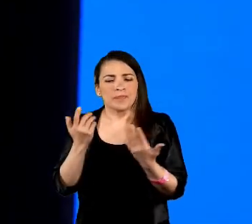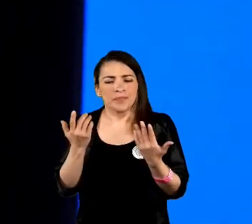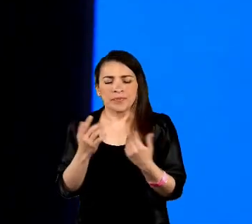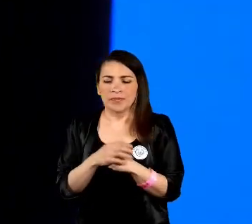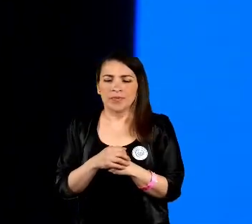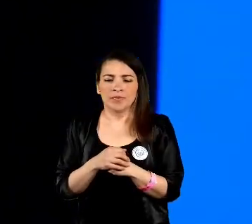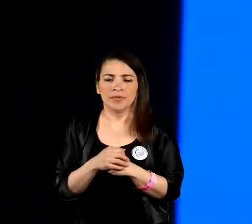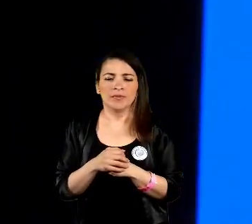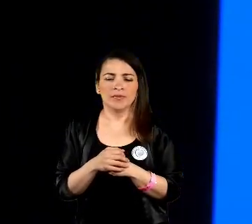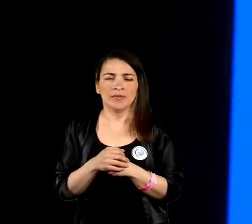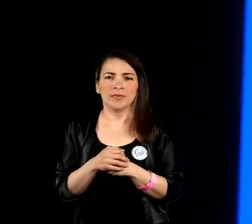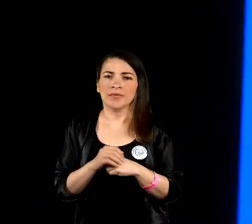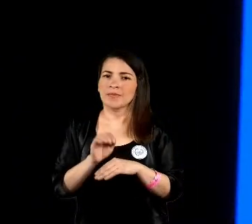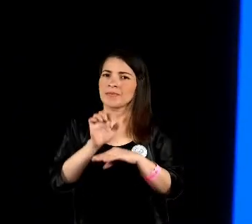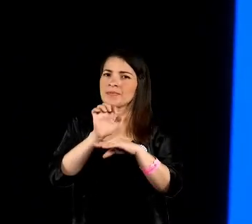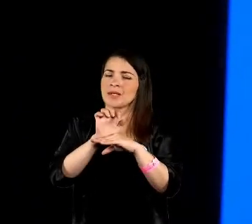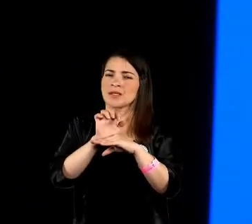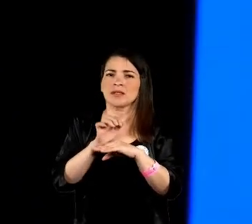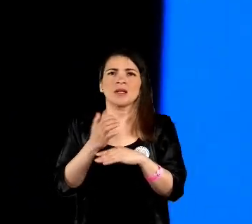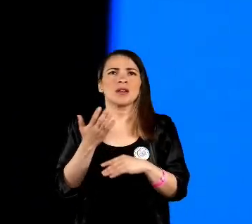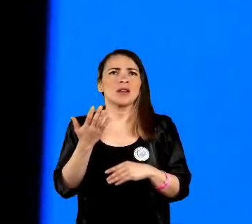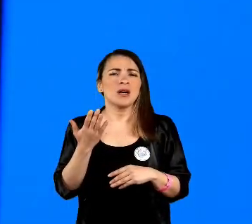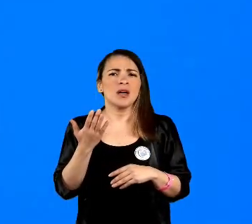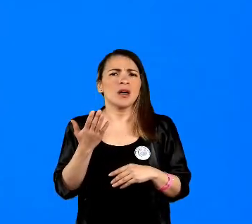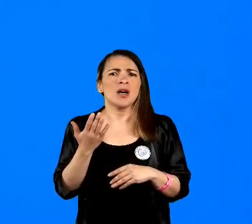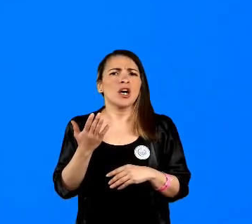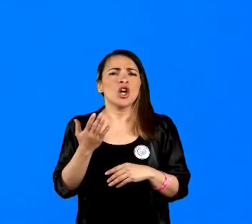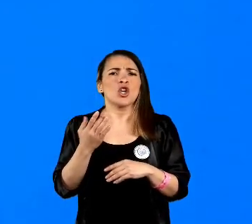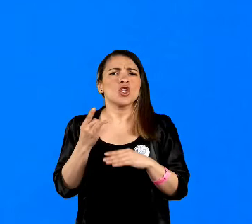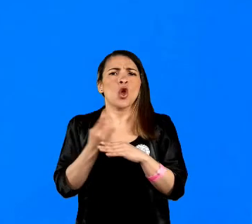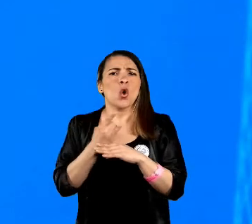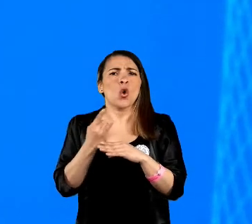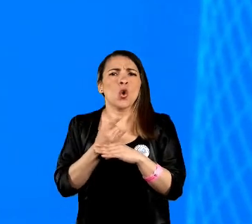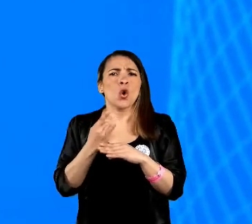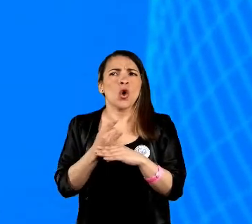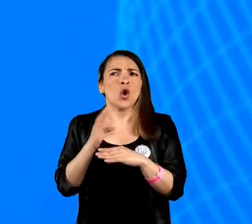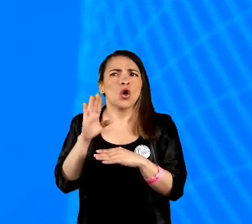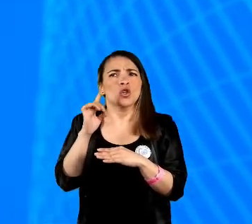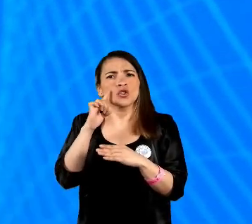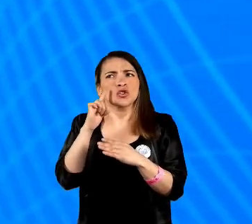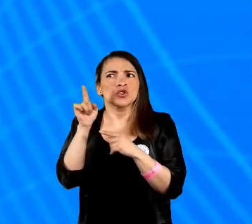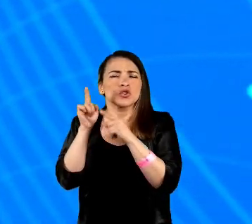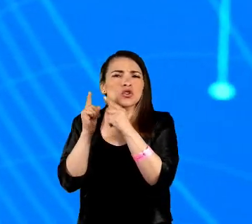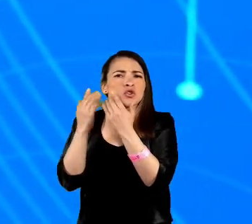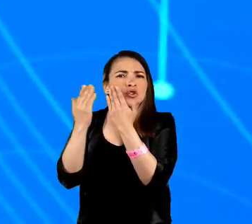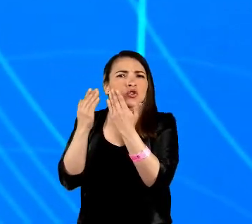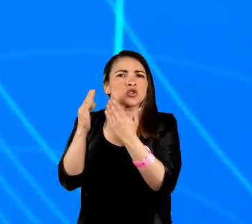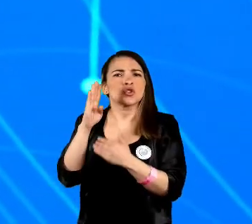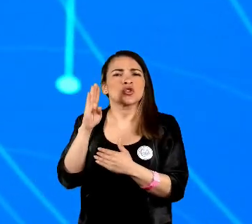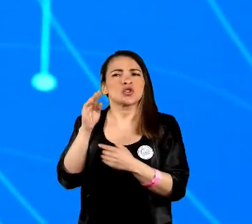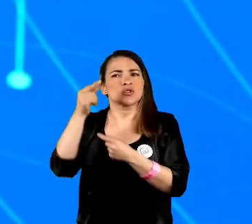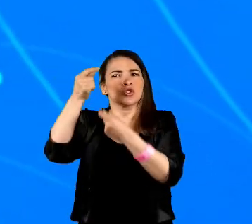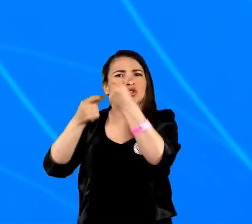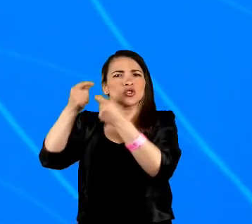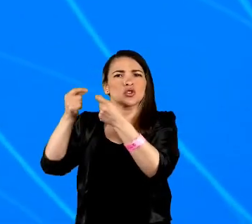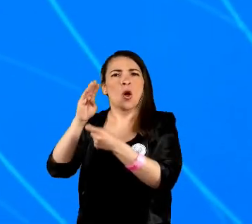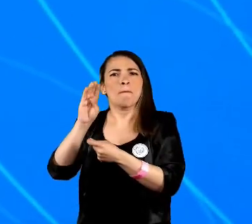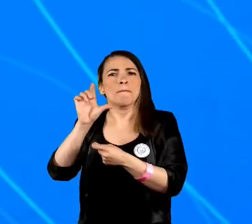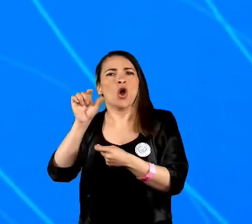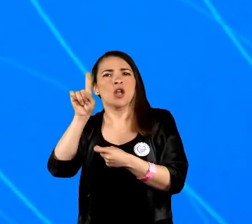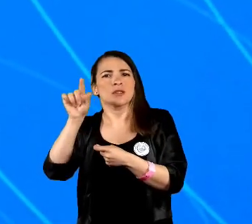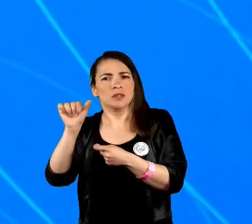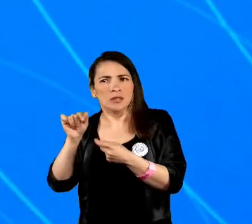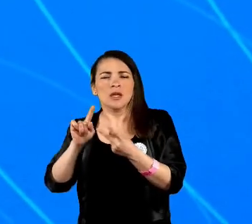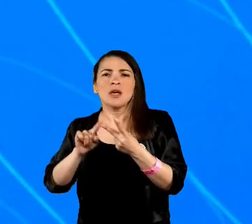las empresas no cotizan en bolsa la cual son chicas no no cotizan en bolsas tiene un valor de acción que le mienten